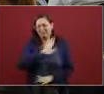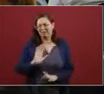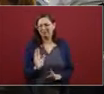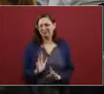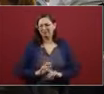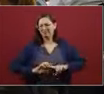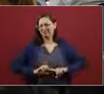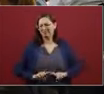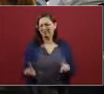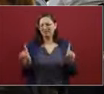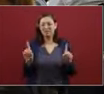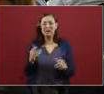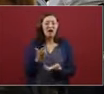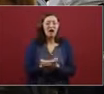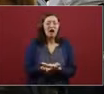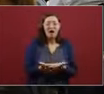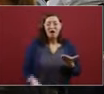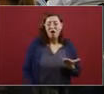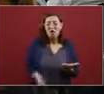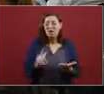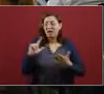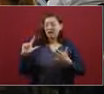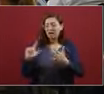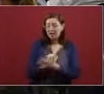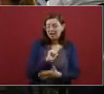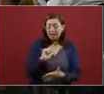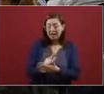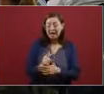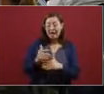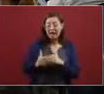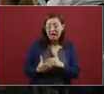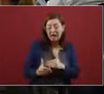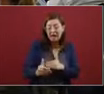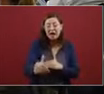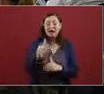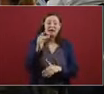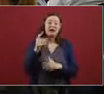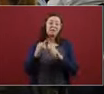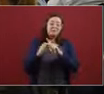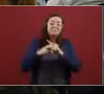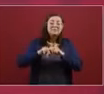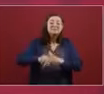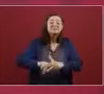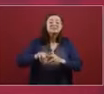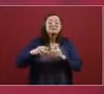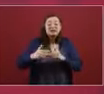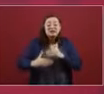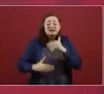una reforma que apenas se aprobó y se están haciendo las leyes reglamentarias.